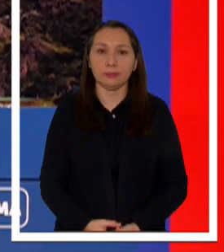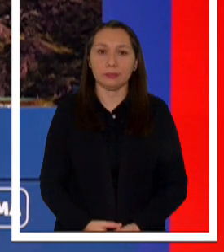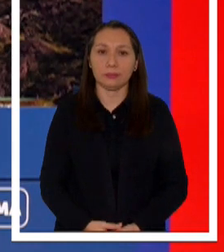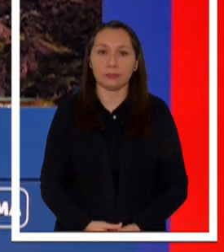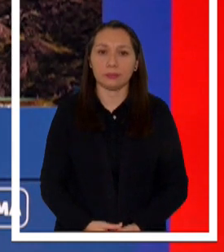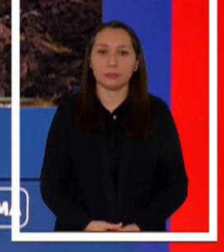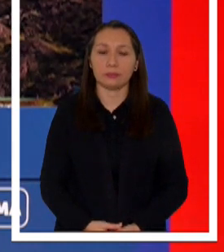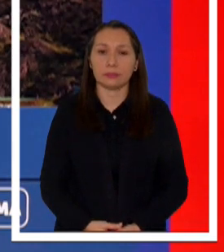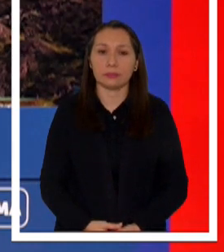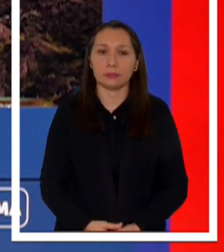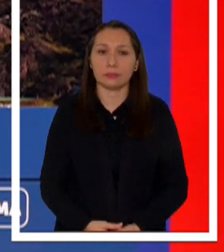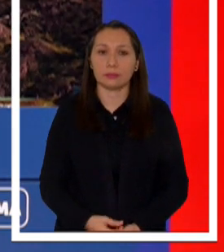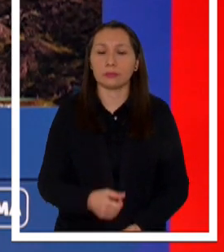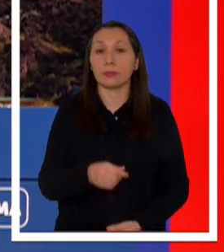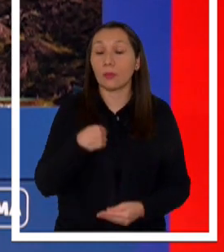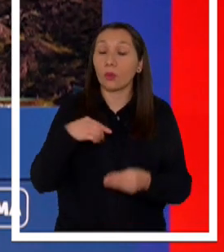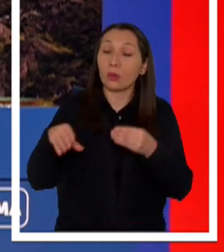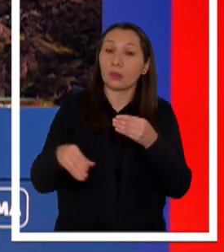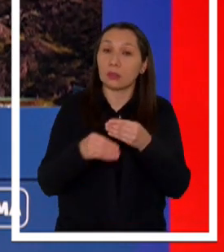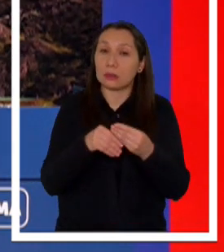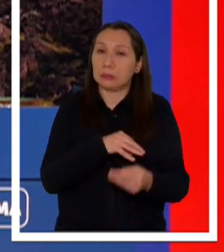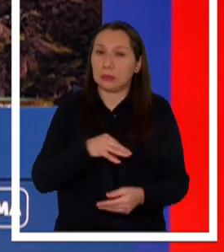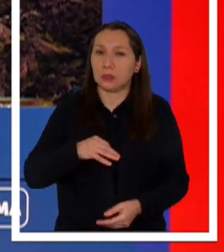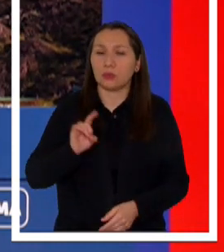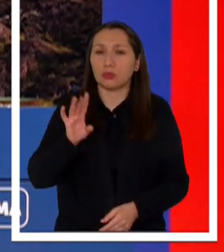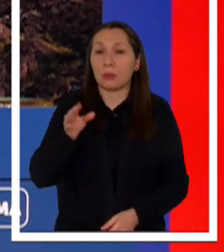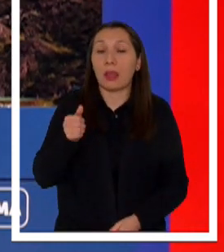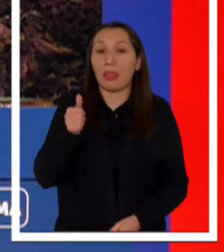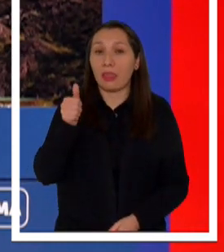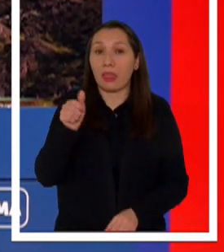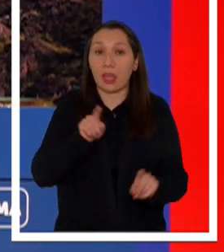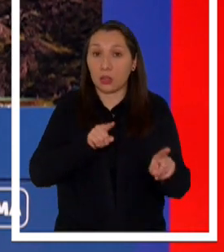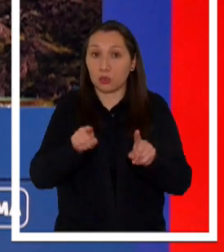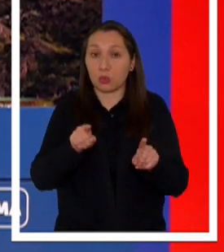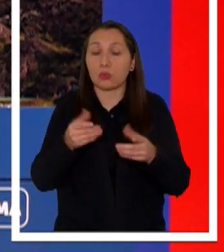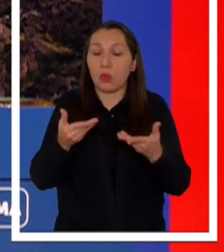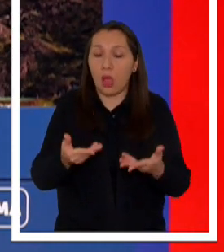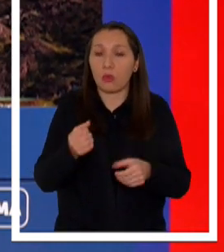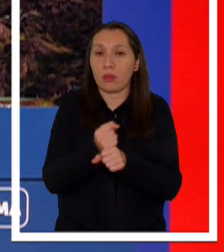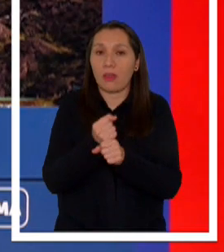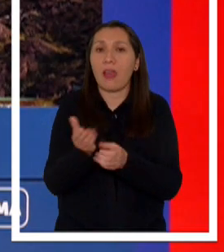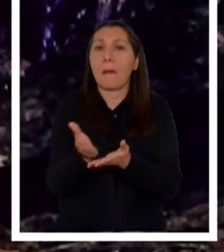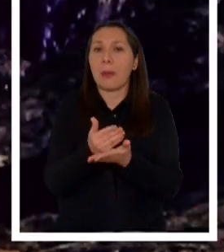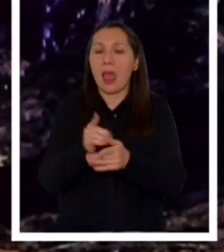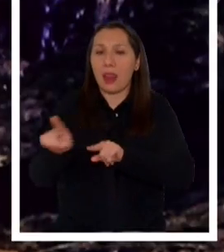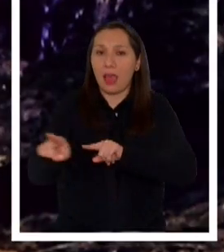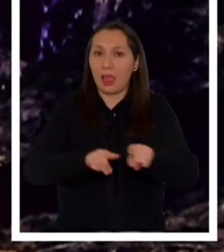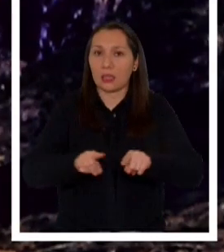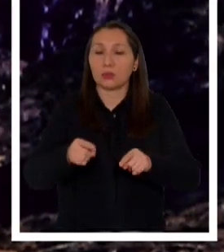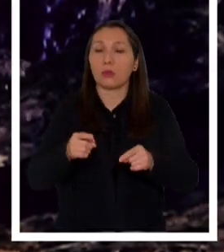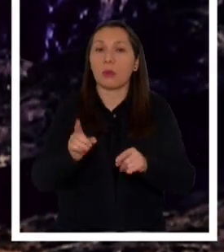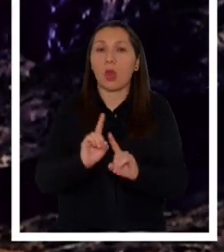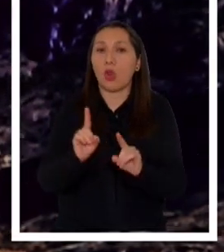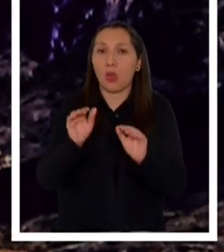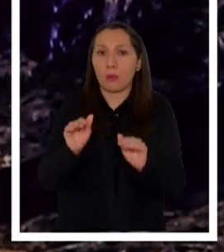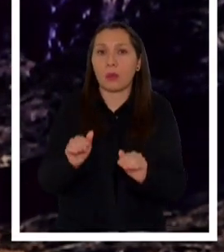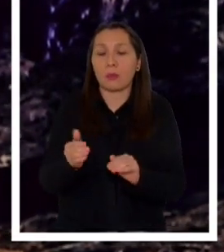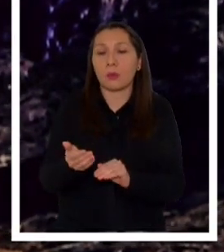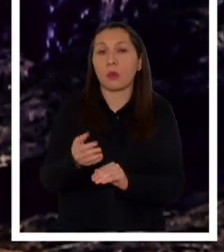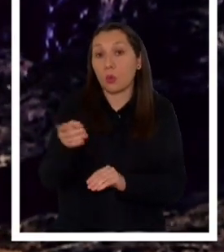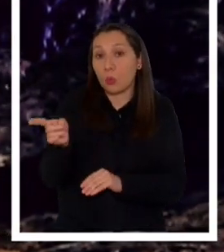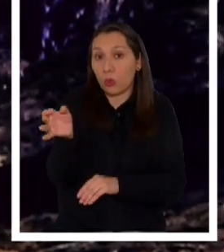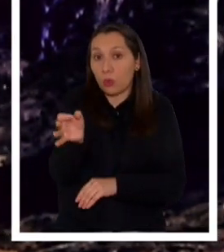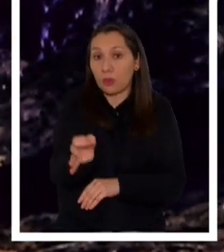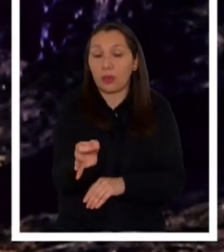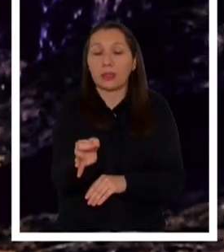ministro quisiera complementar solamente al director ejecutivo que efectivamente estamos trabajando en un plan de gestión para que no pase lo que lo